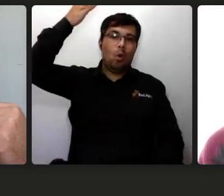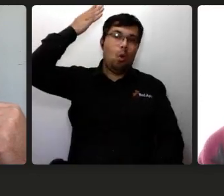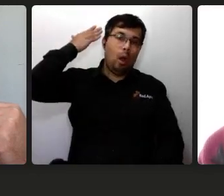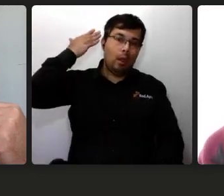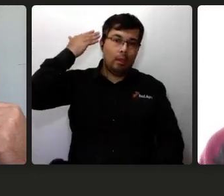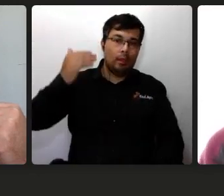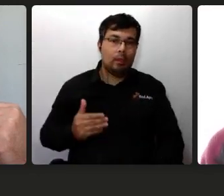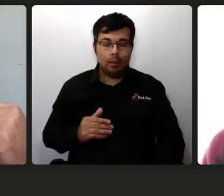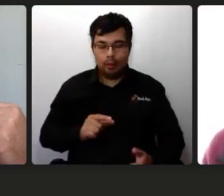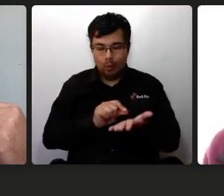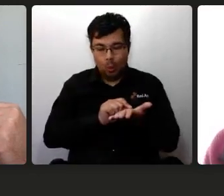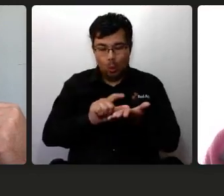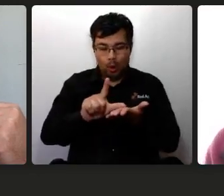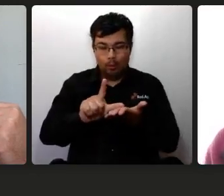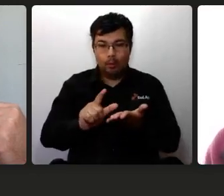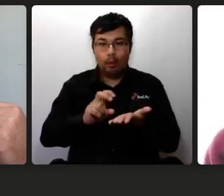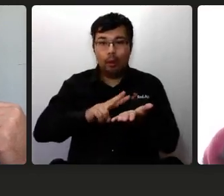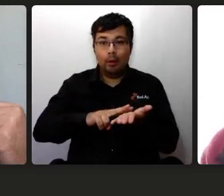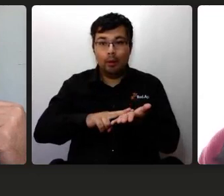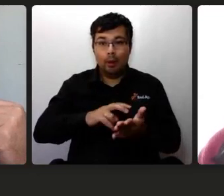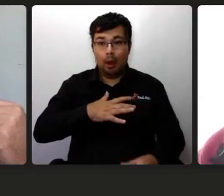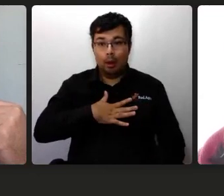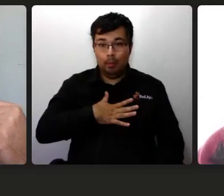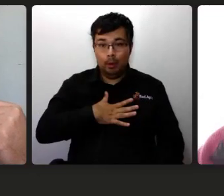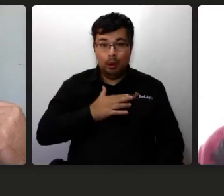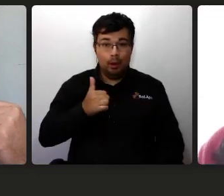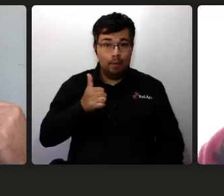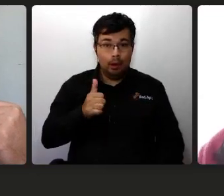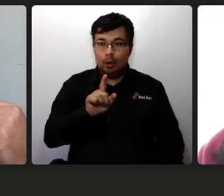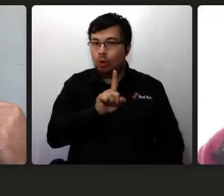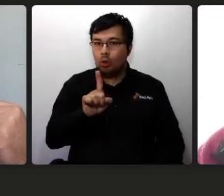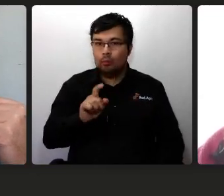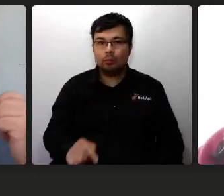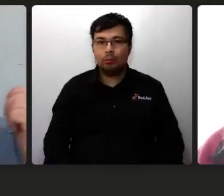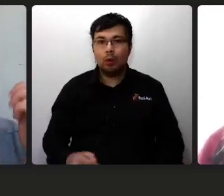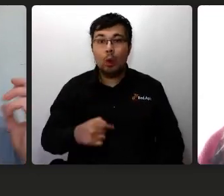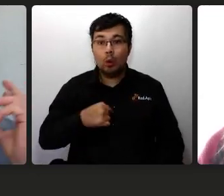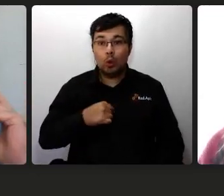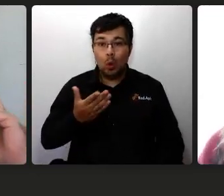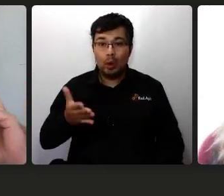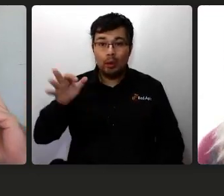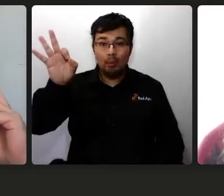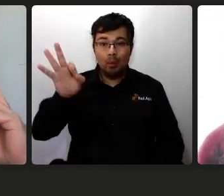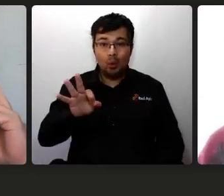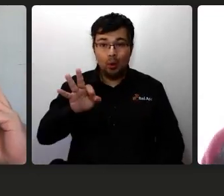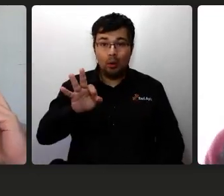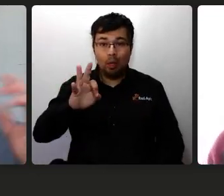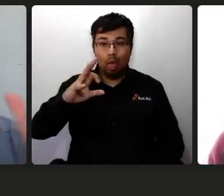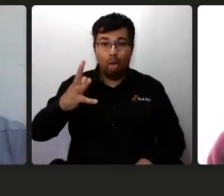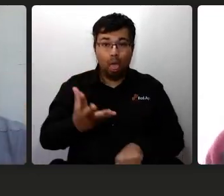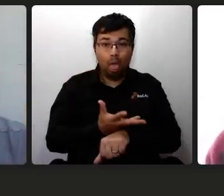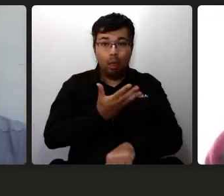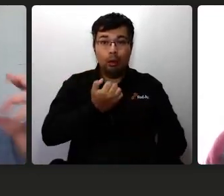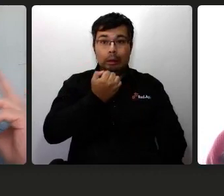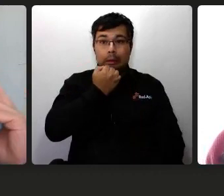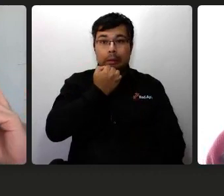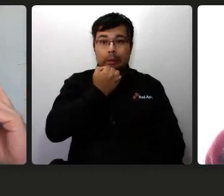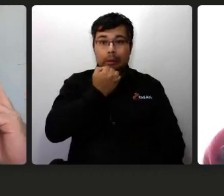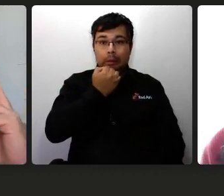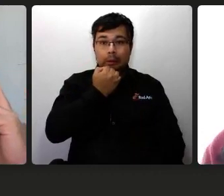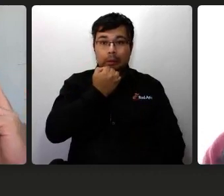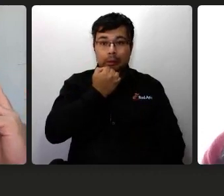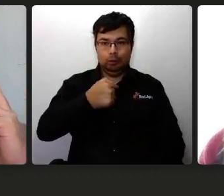verdad es que a mí no me fue bien. Yo soy de ese porcentaje que fracasaron en su Desde la experiencia.